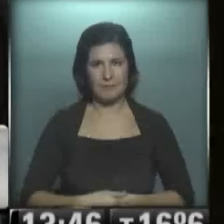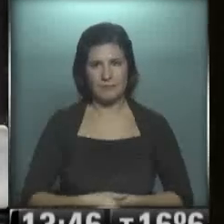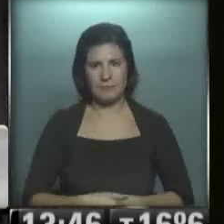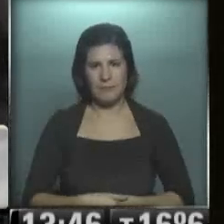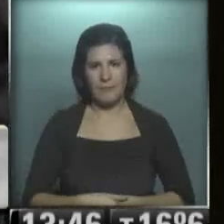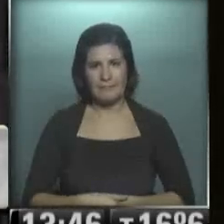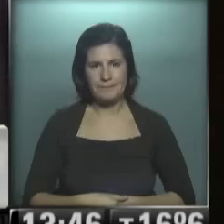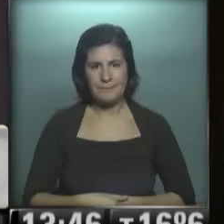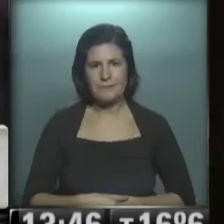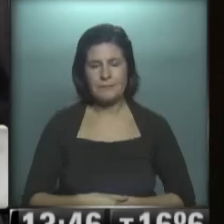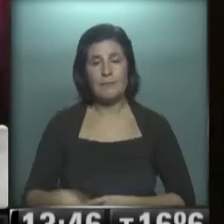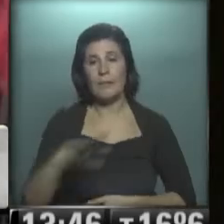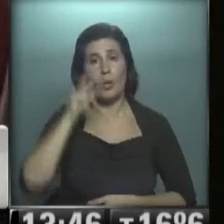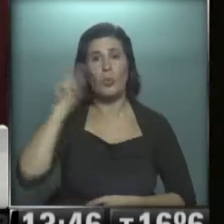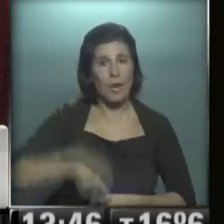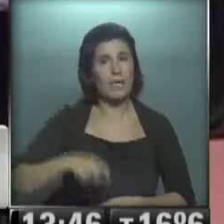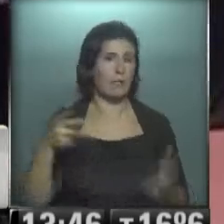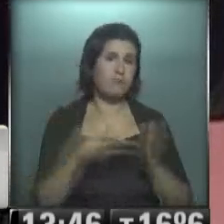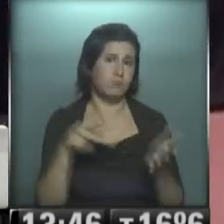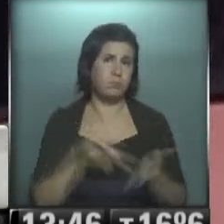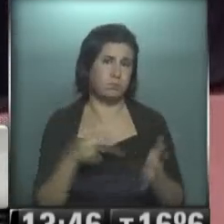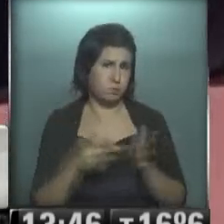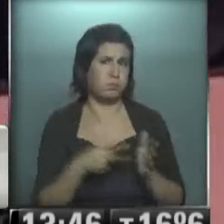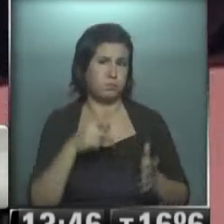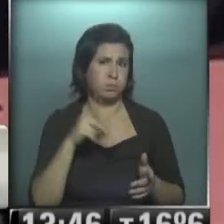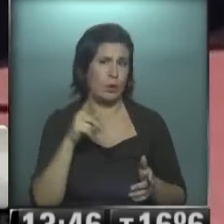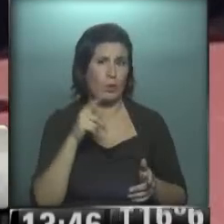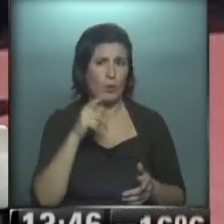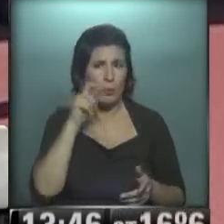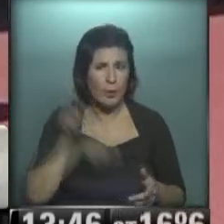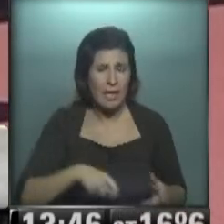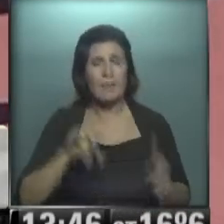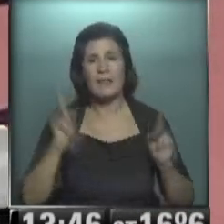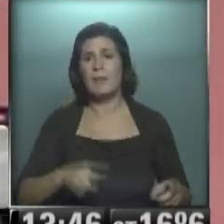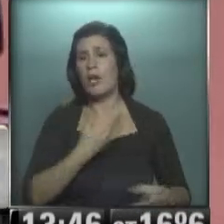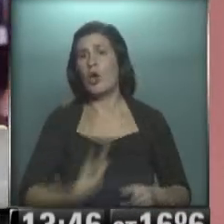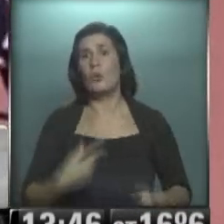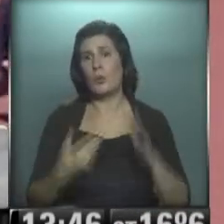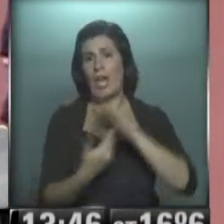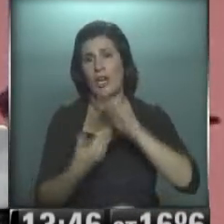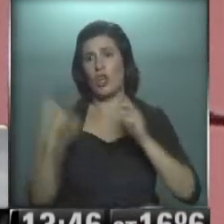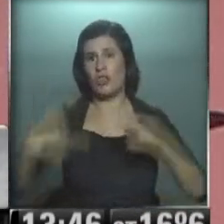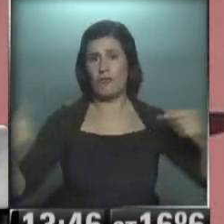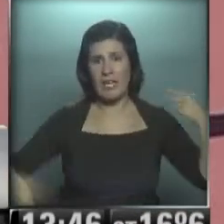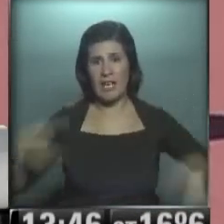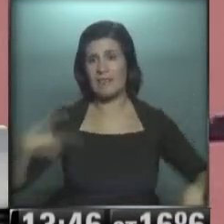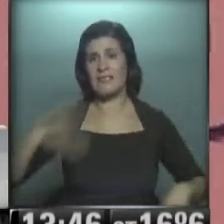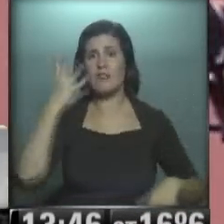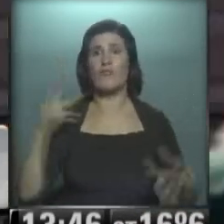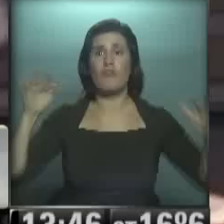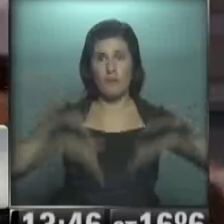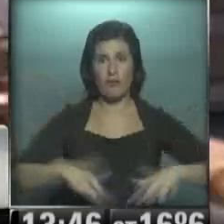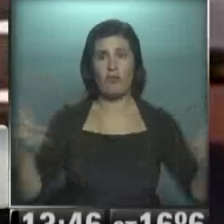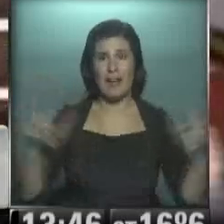Con la crisis en Ucrania como telón de fondo y con la presencia de importantes líderes mundiales, Francia conmemora los